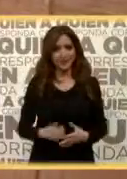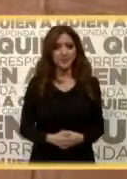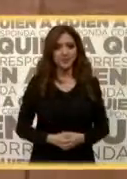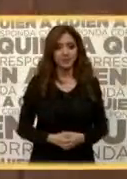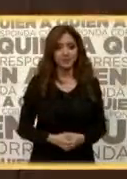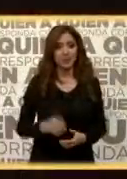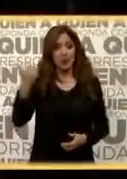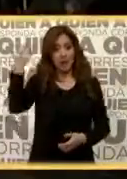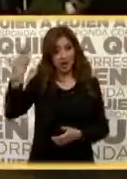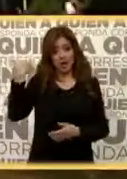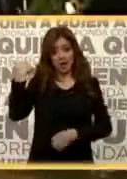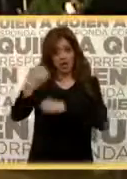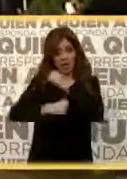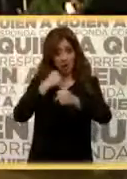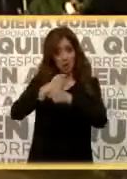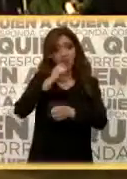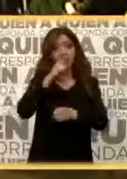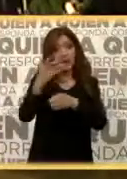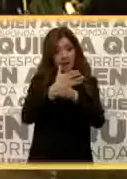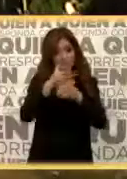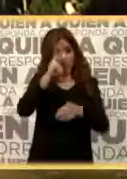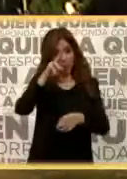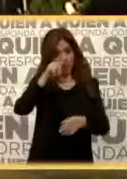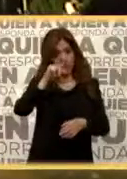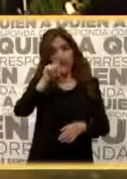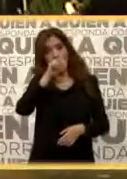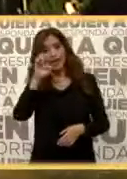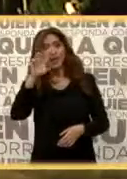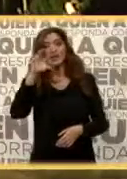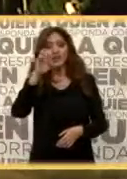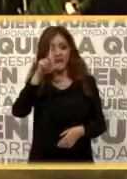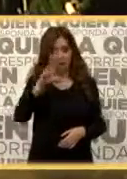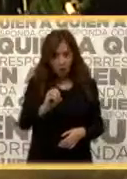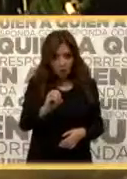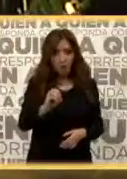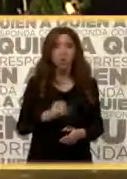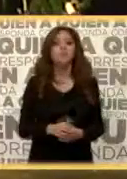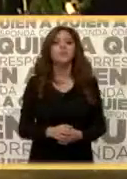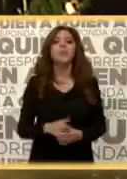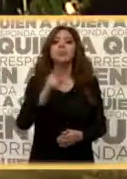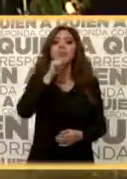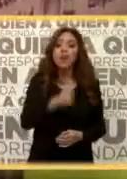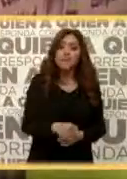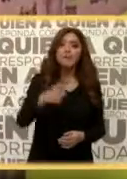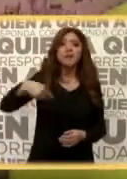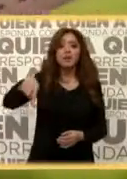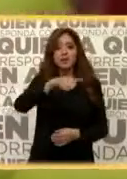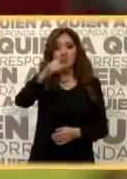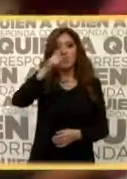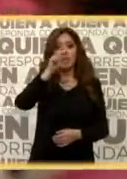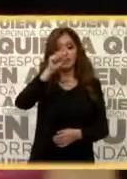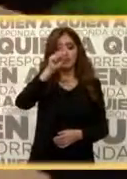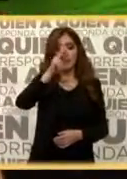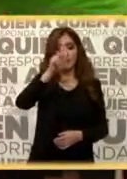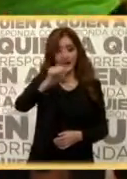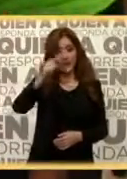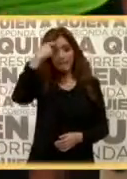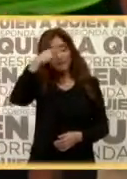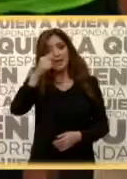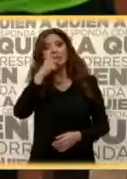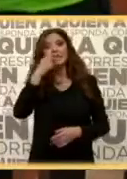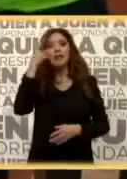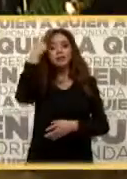Punta del Cielo, ahora también traemos de nuevo lo que es un spa para niñas, la verdad está muy